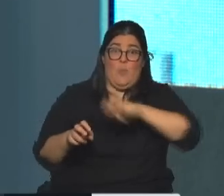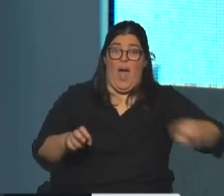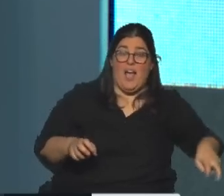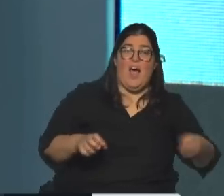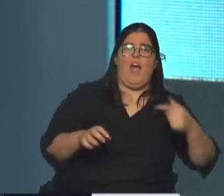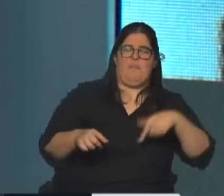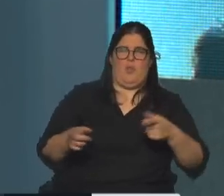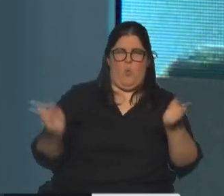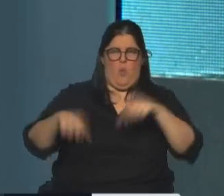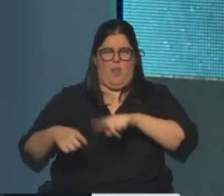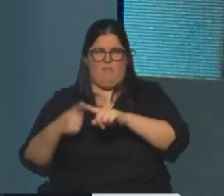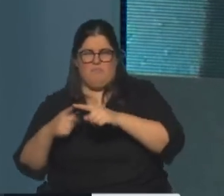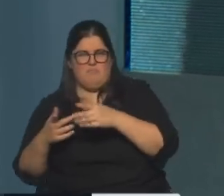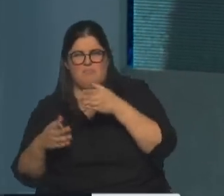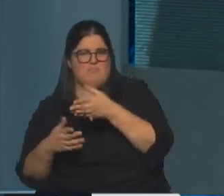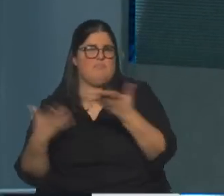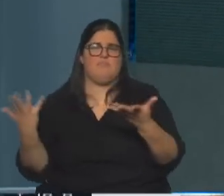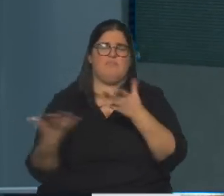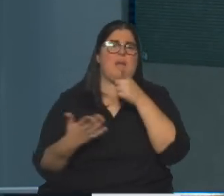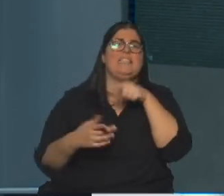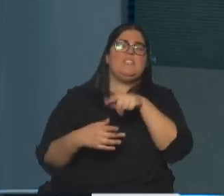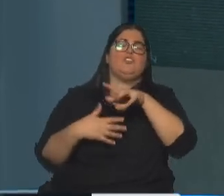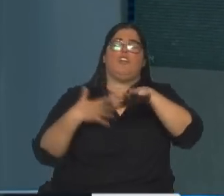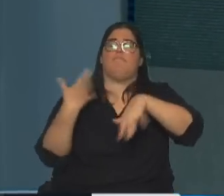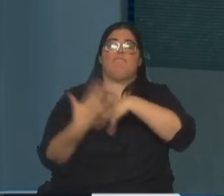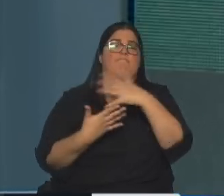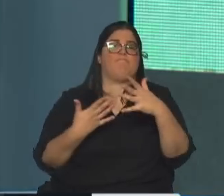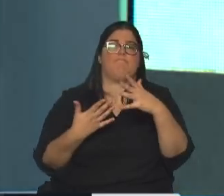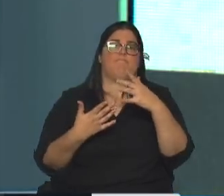empiezan a jugar con otros actores globales. Me parece que eso es algo que queda cada vez más de manifiesto.